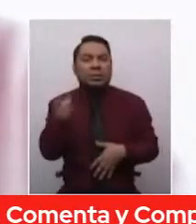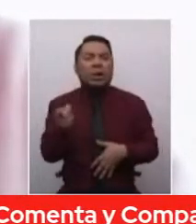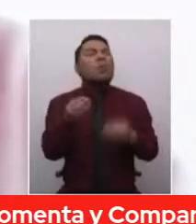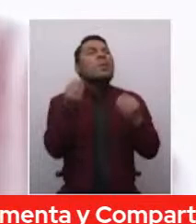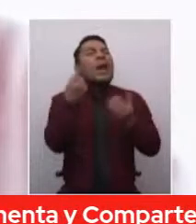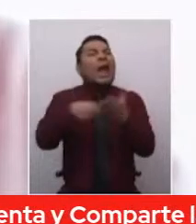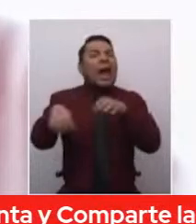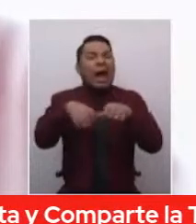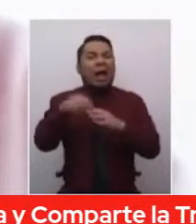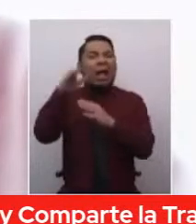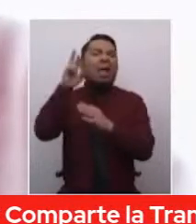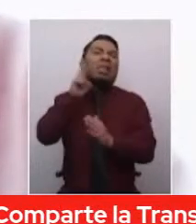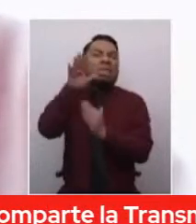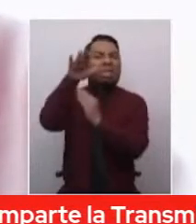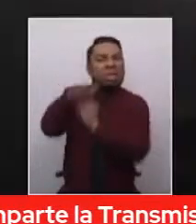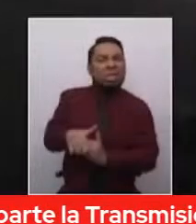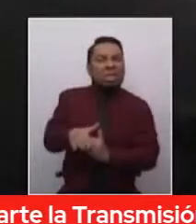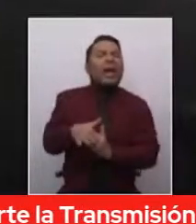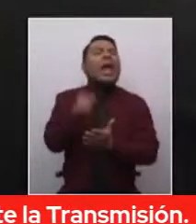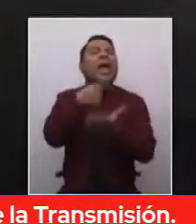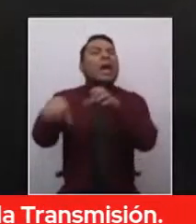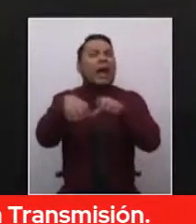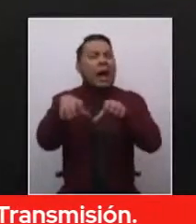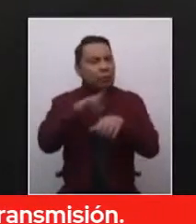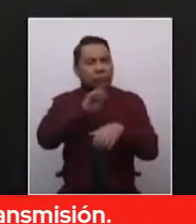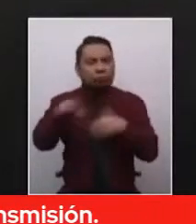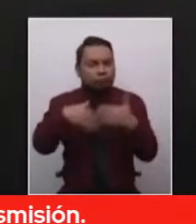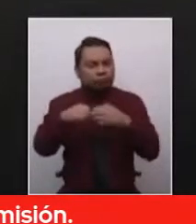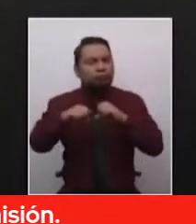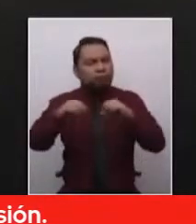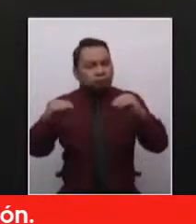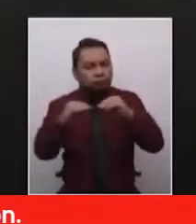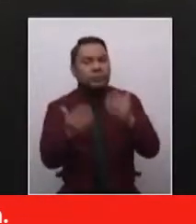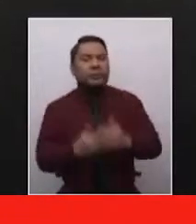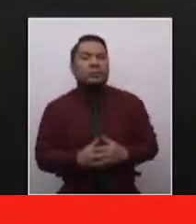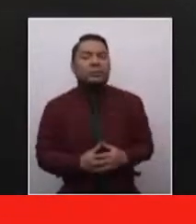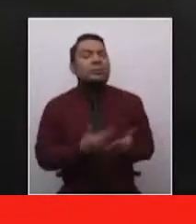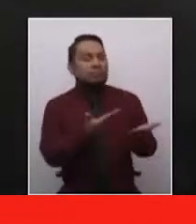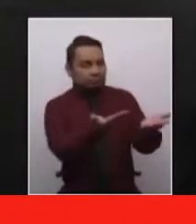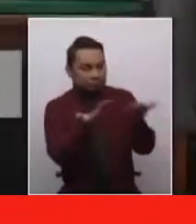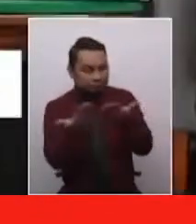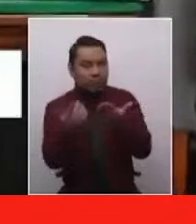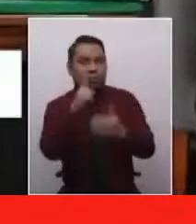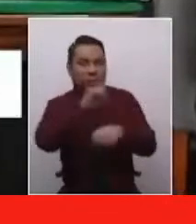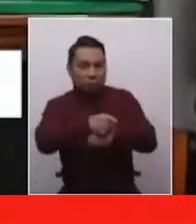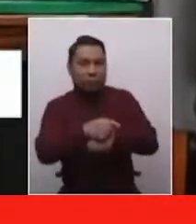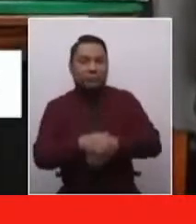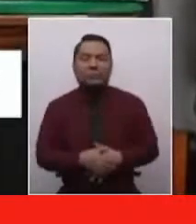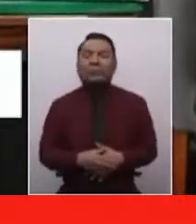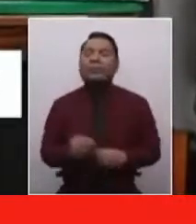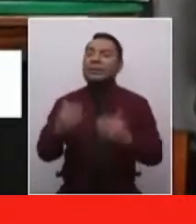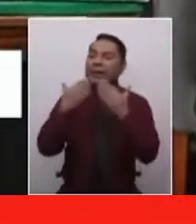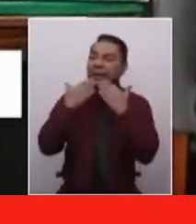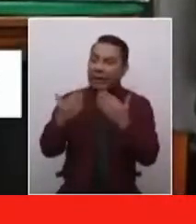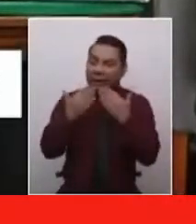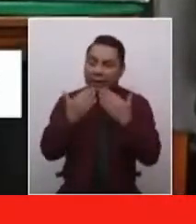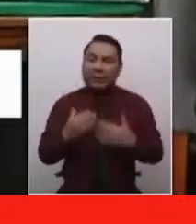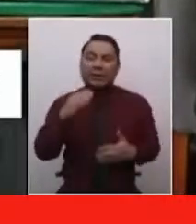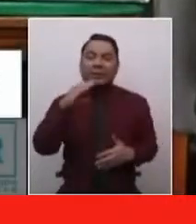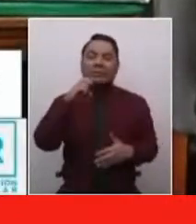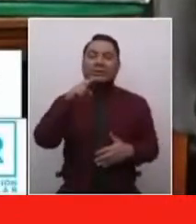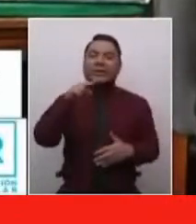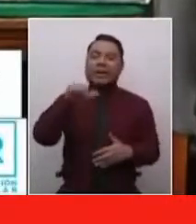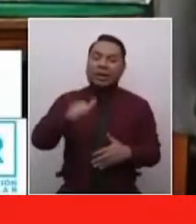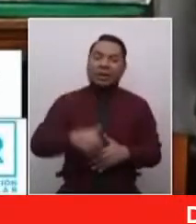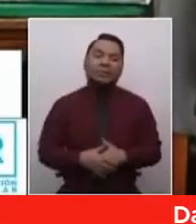lucha contra el racismo estructural? Muchas gracias, tiene un minuto para responder. Muchas gracias, Cecilia.